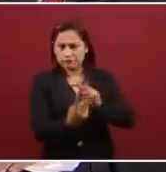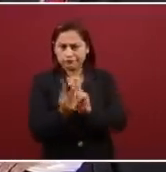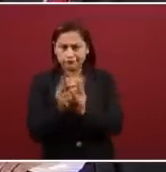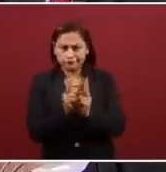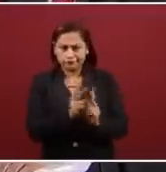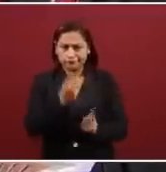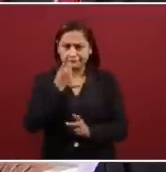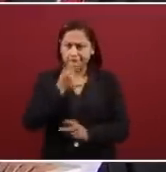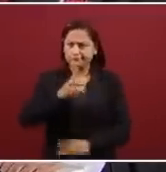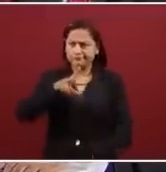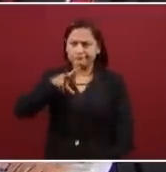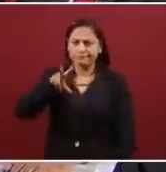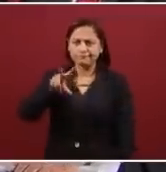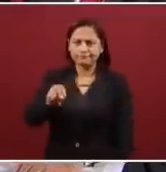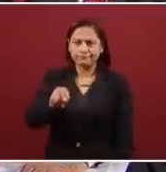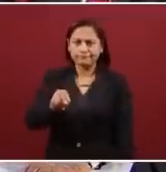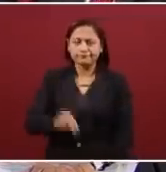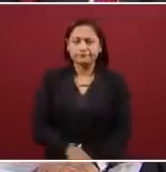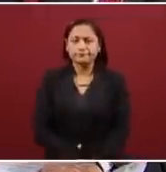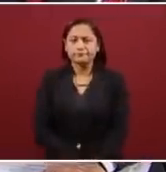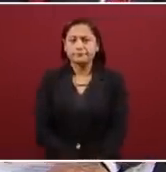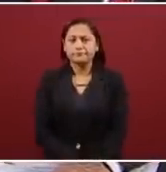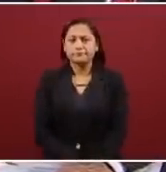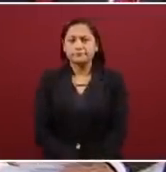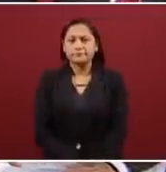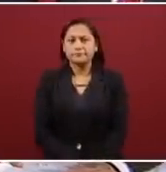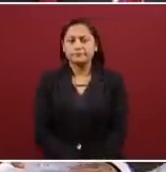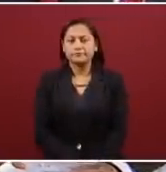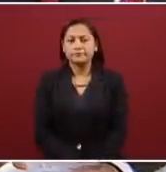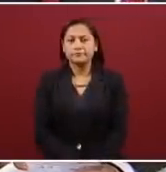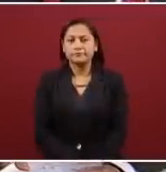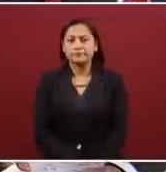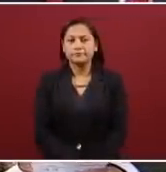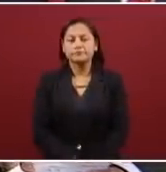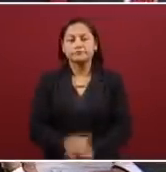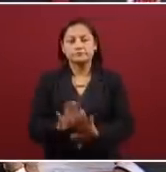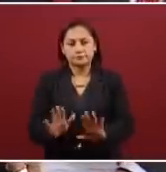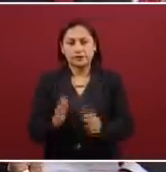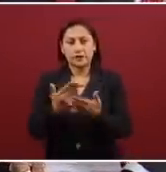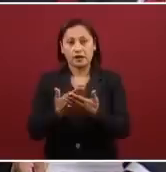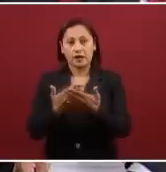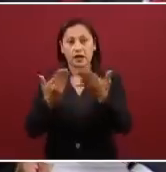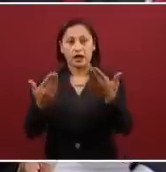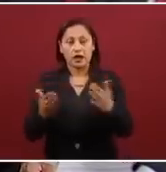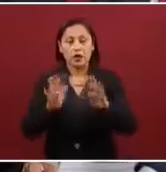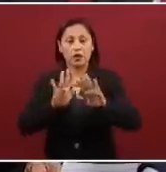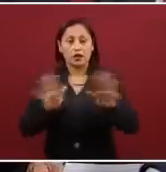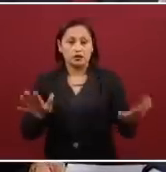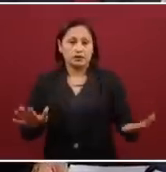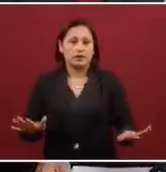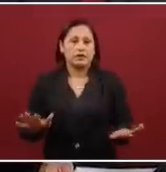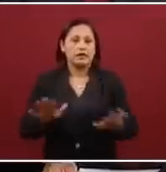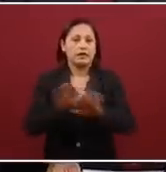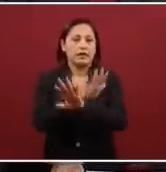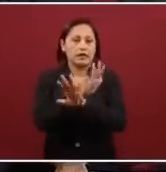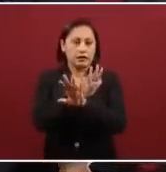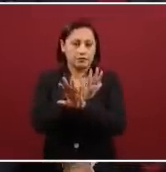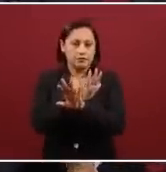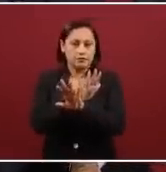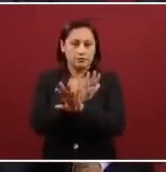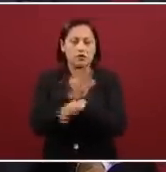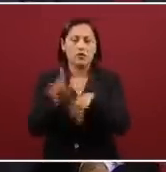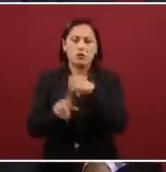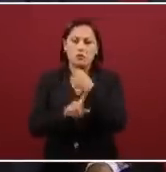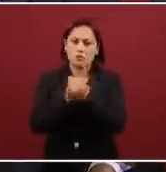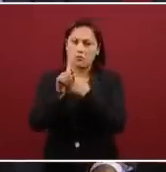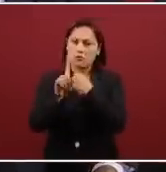Y ahora que se va a resolver el problema, pero se va a resolver